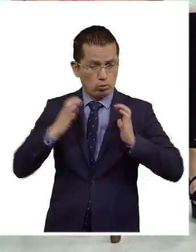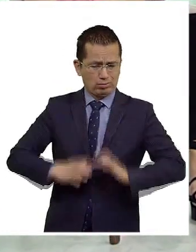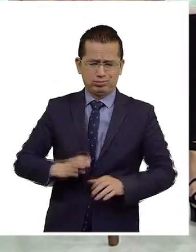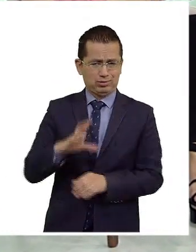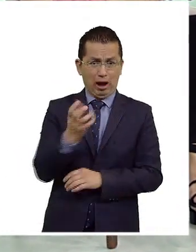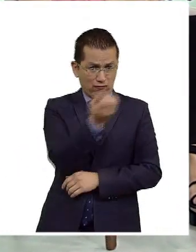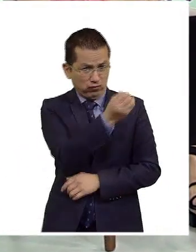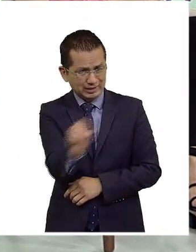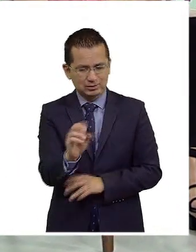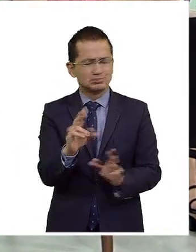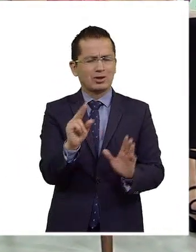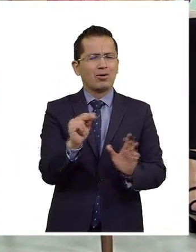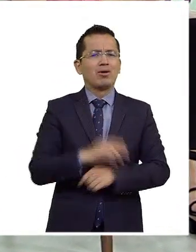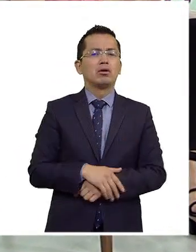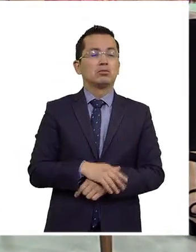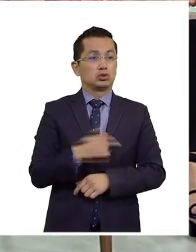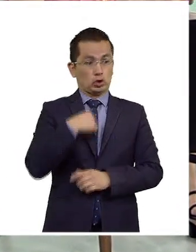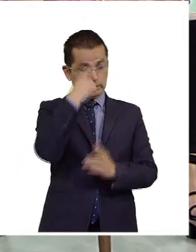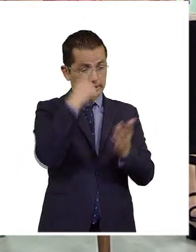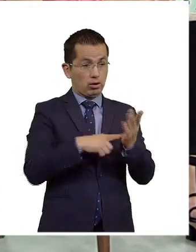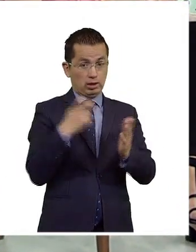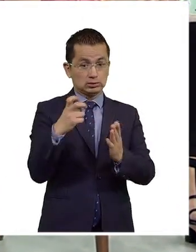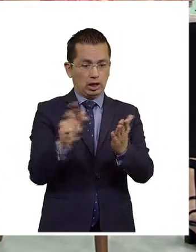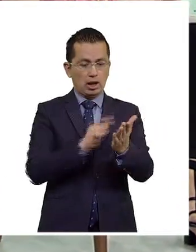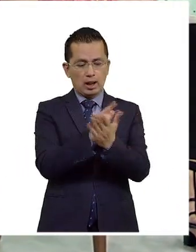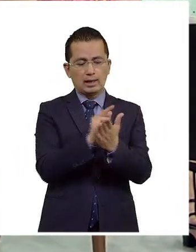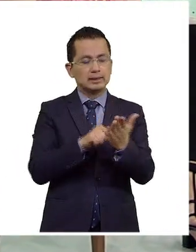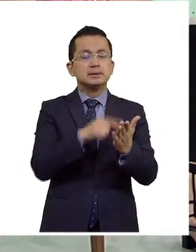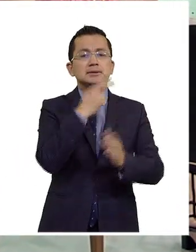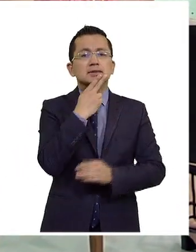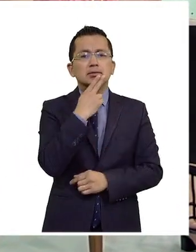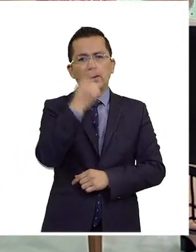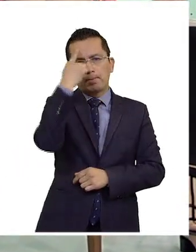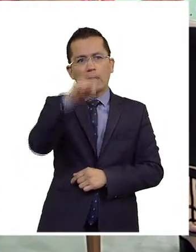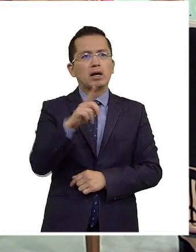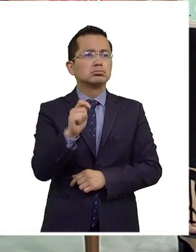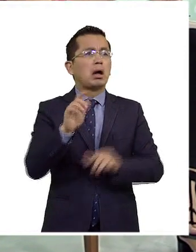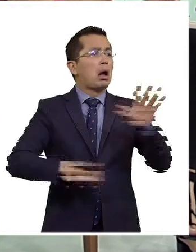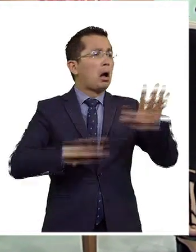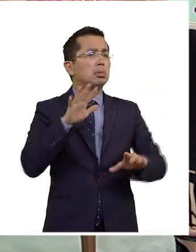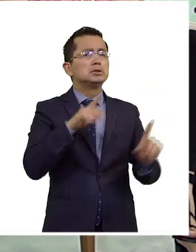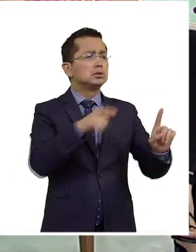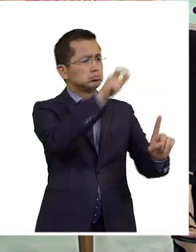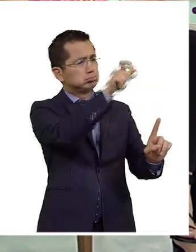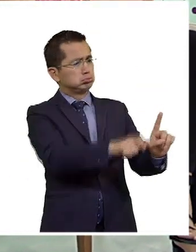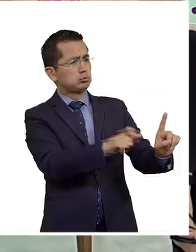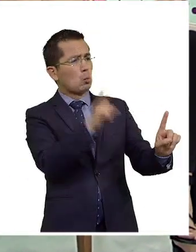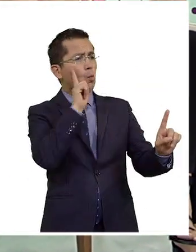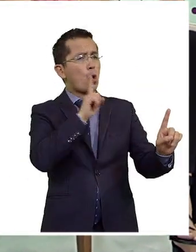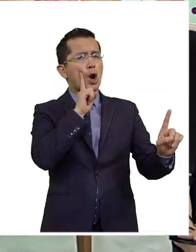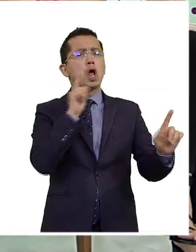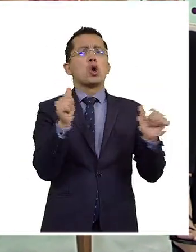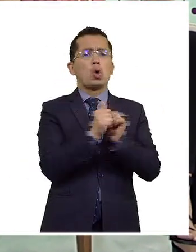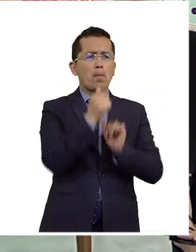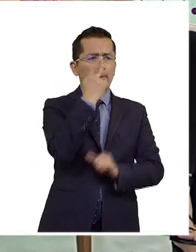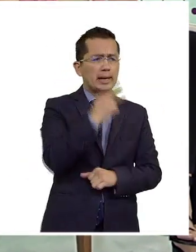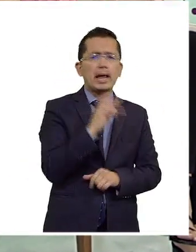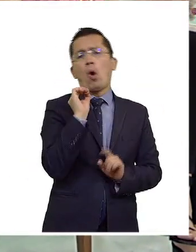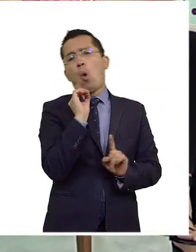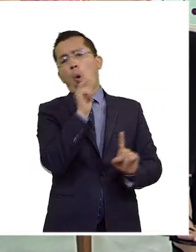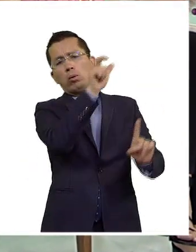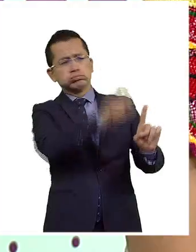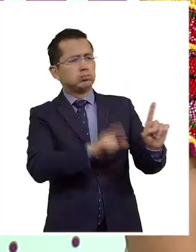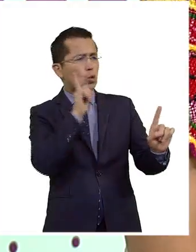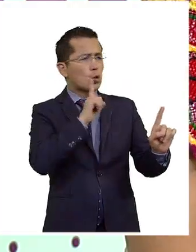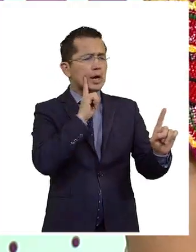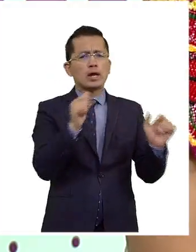reforma puede justamente permitir entender que hay mujeres con pene y mujeres con vulva y hombres con pene y hombres con vulva y